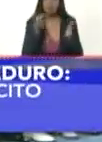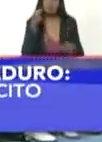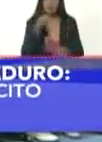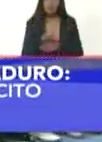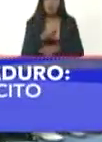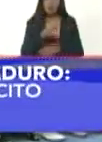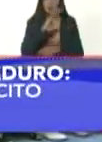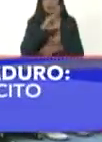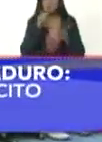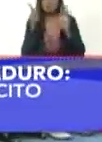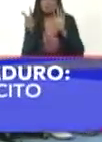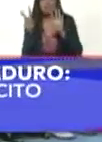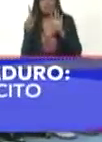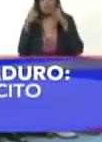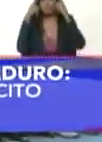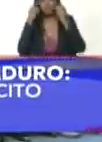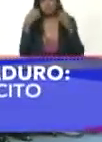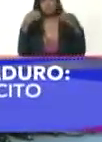47 tropas profesionales,